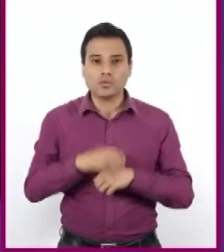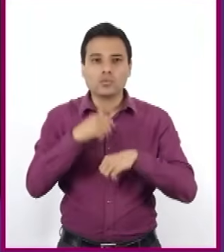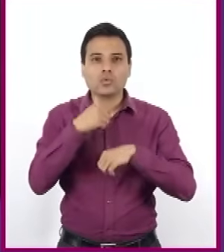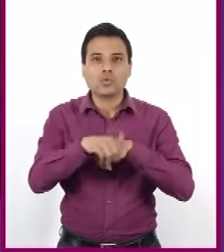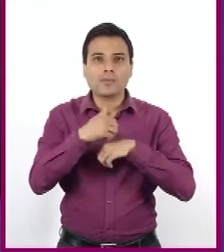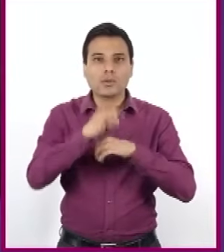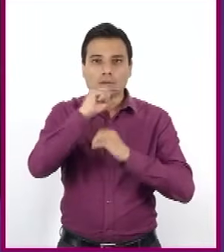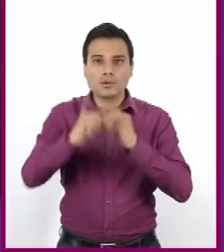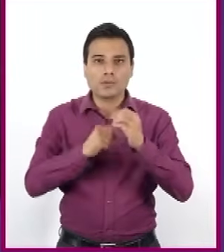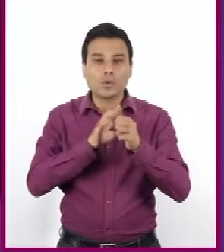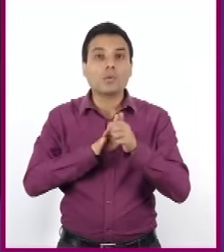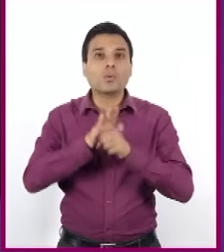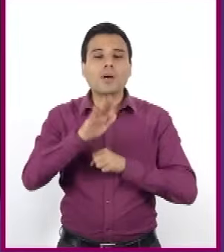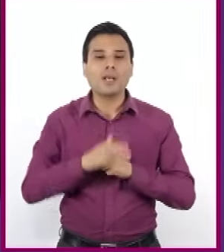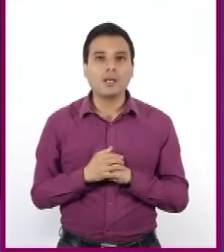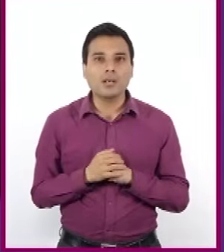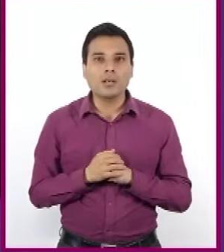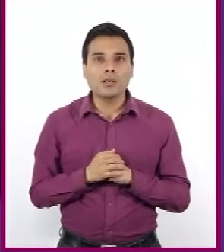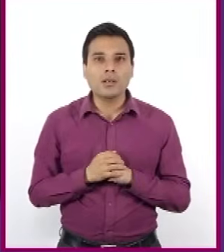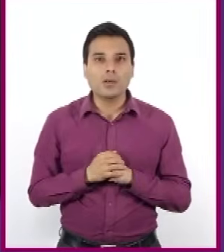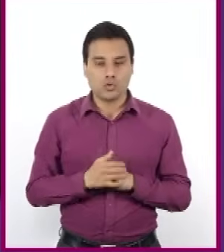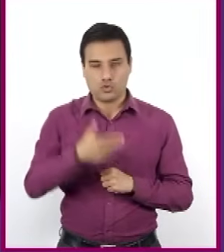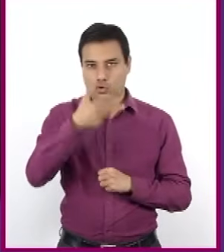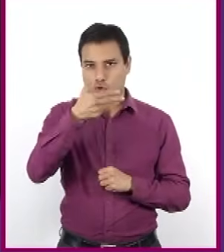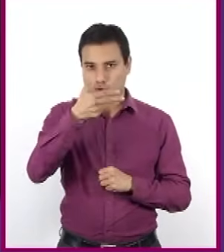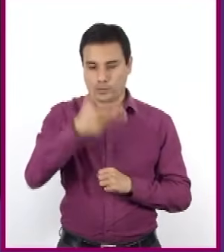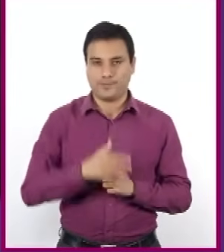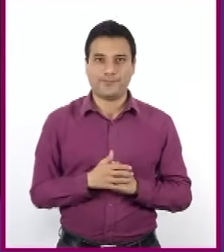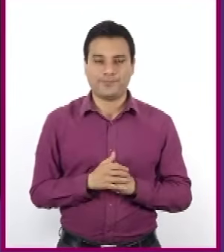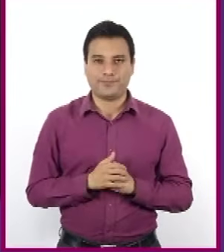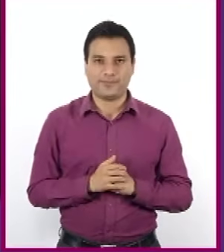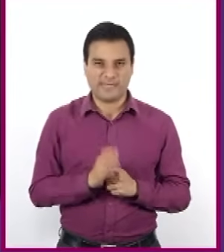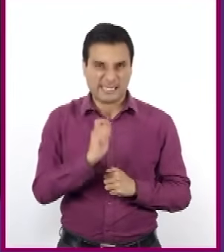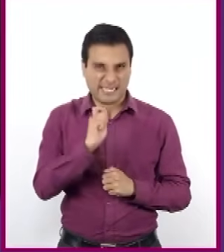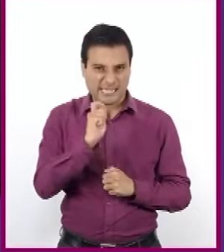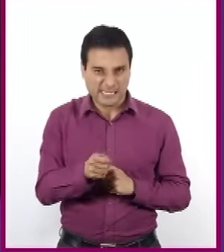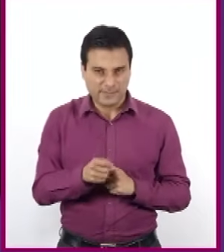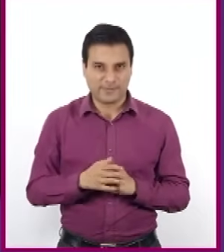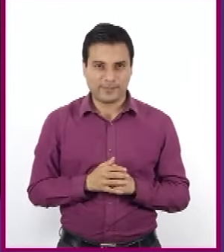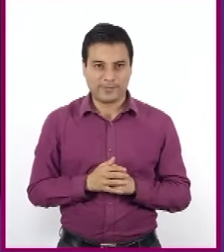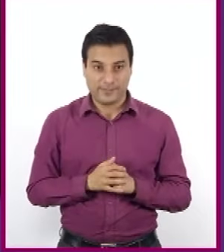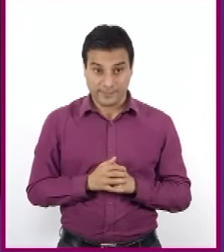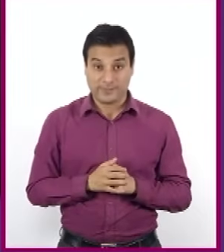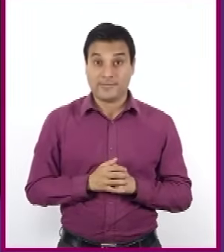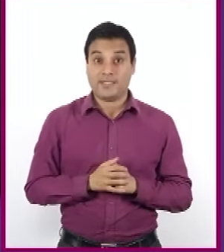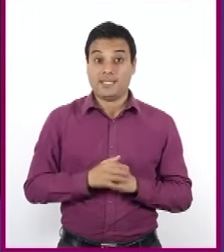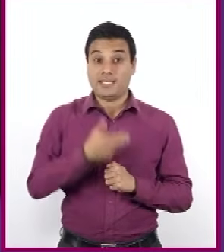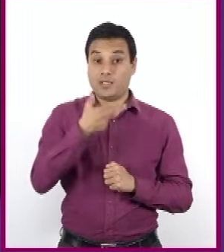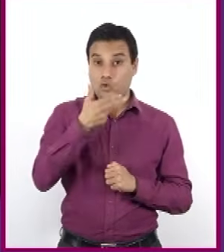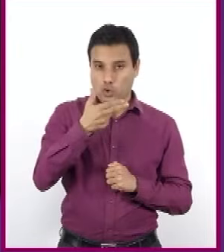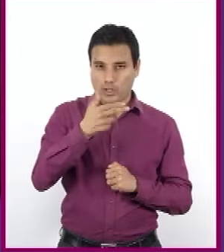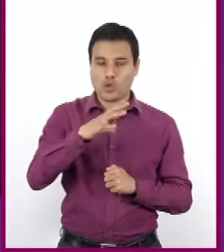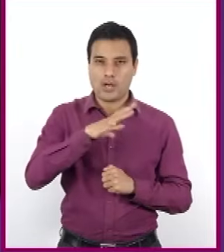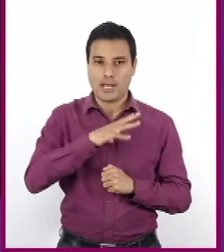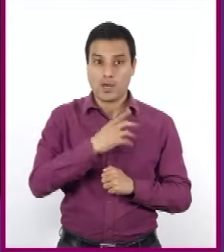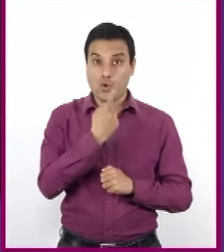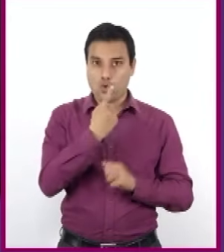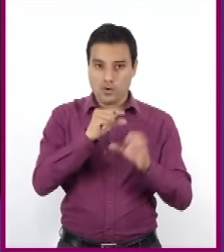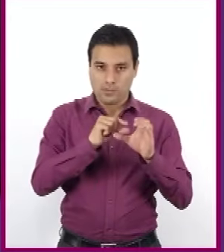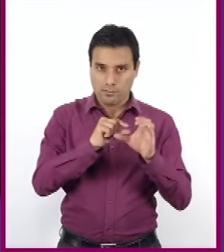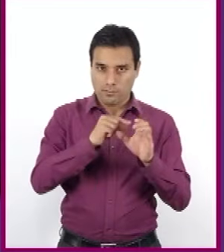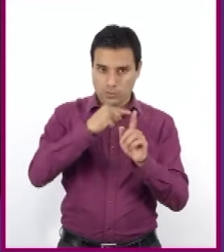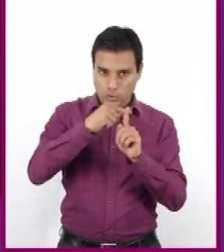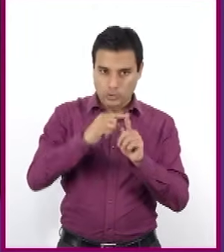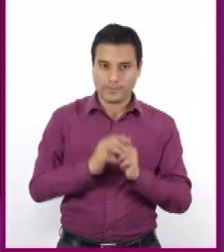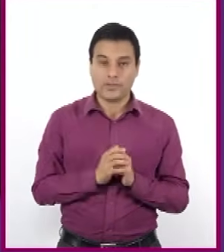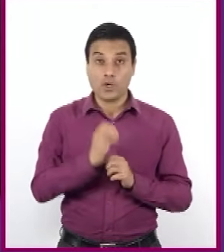el número atómico del oxígeno es 8. Esto significa que el hidrógeno tiene un protón y el oxígeno 8